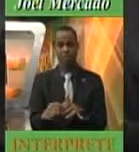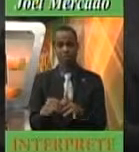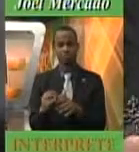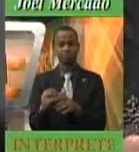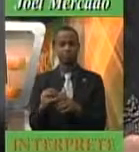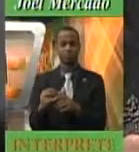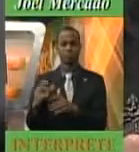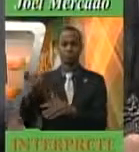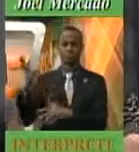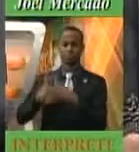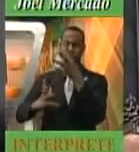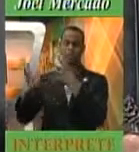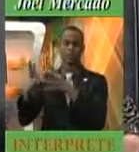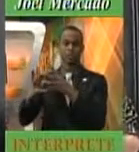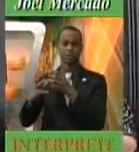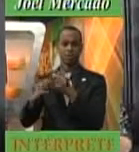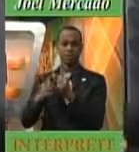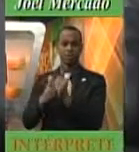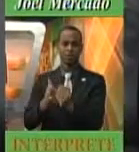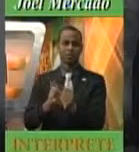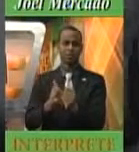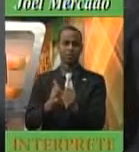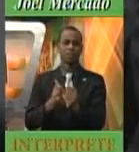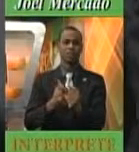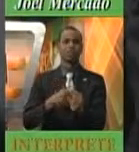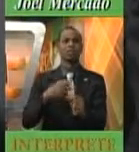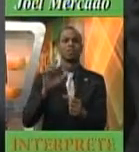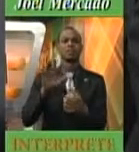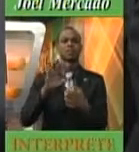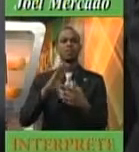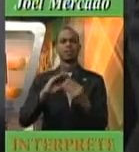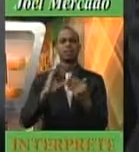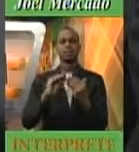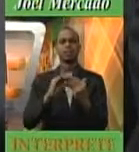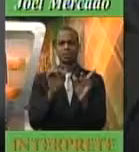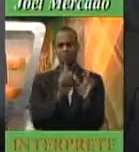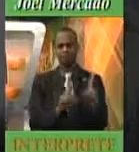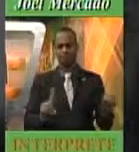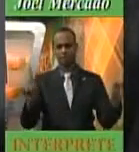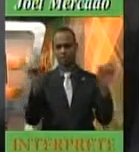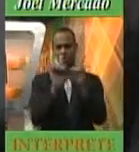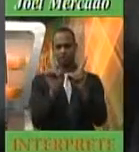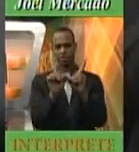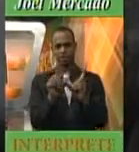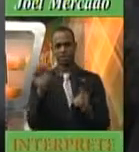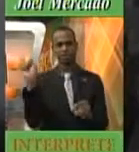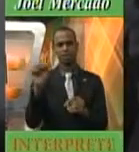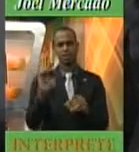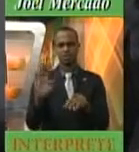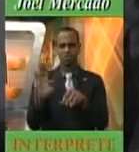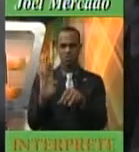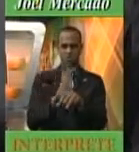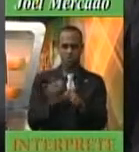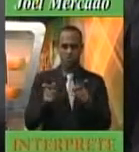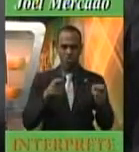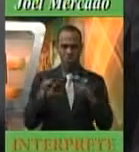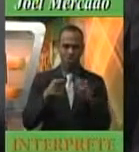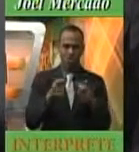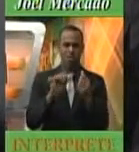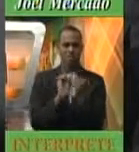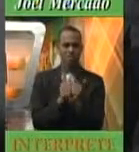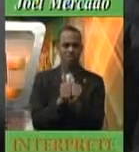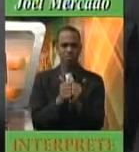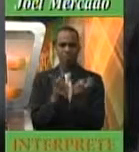arrastramos y explica el concepto, por ejemplo, de la dignidad y cómo se arman negocios a